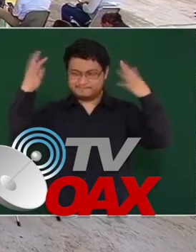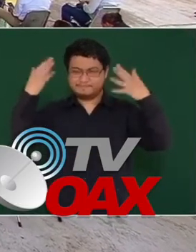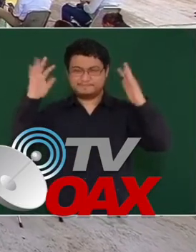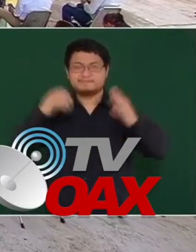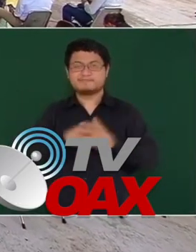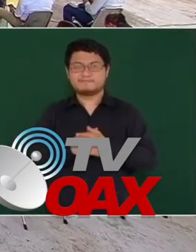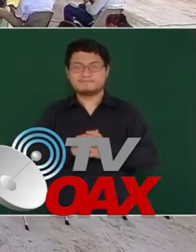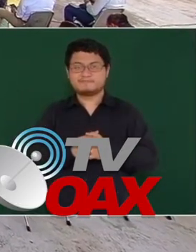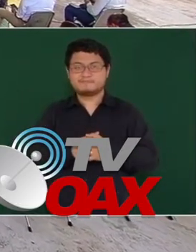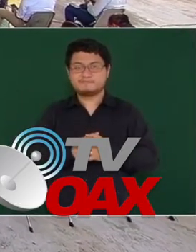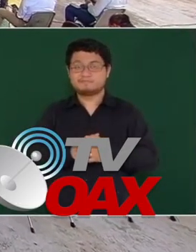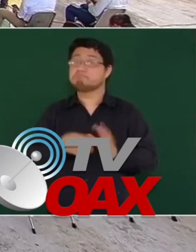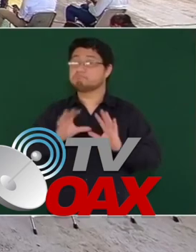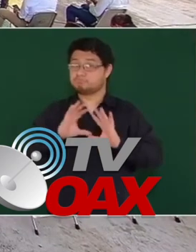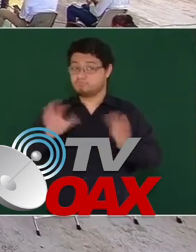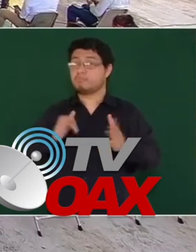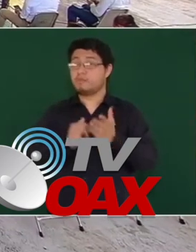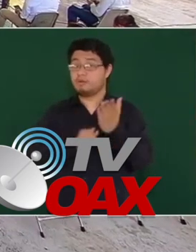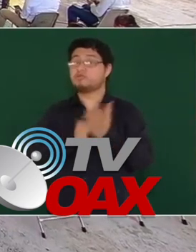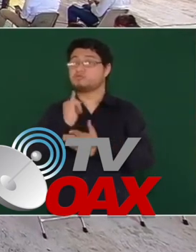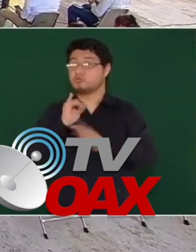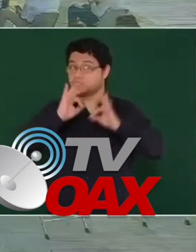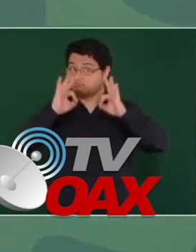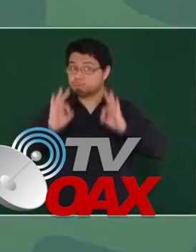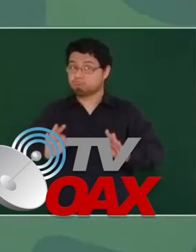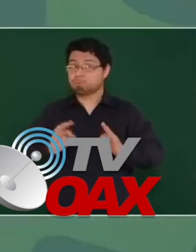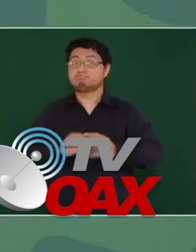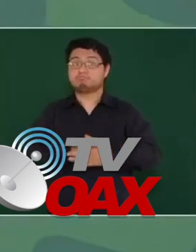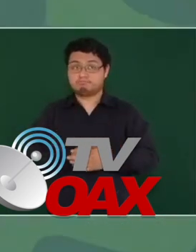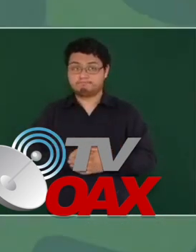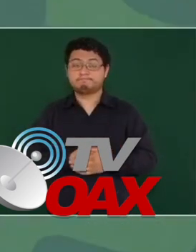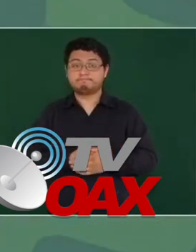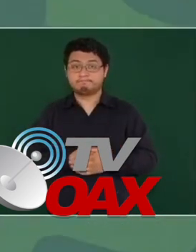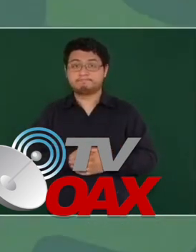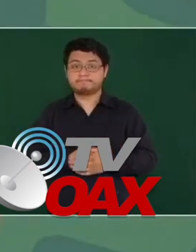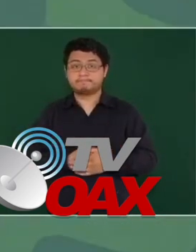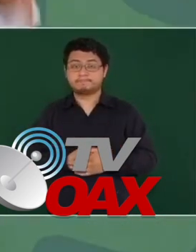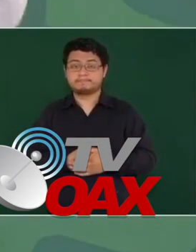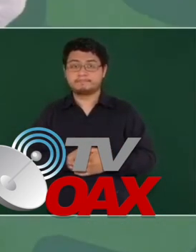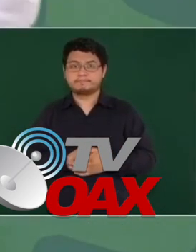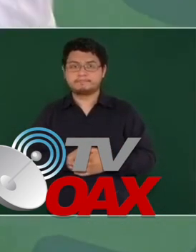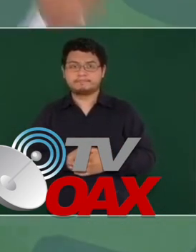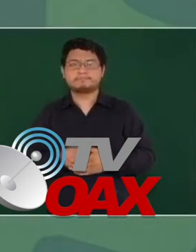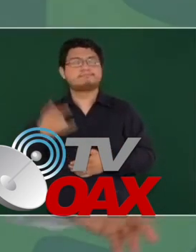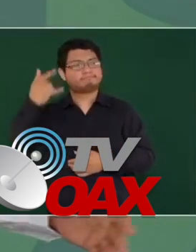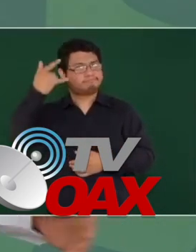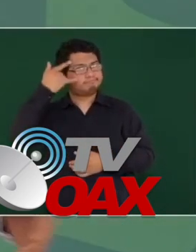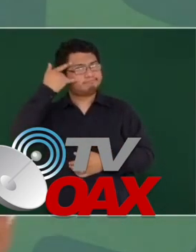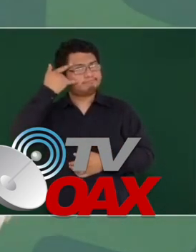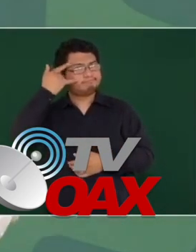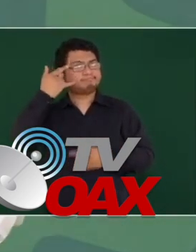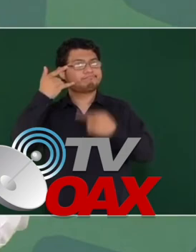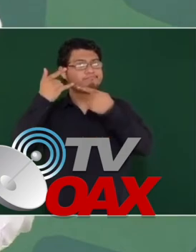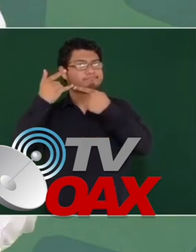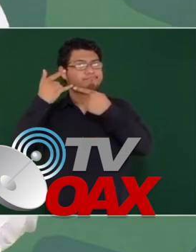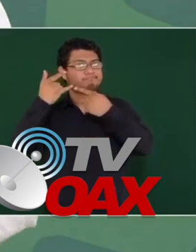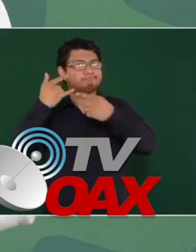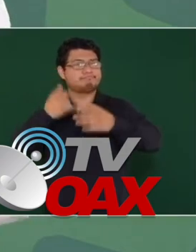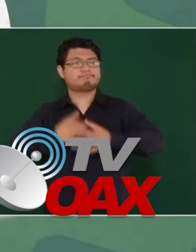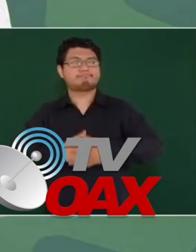Ya tomamos la decisión. Y como Campeche, pues,